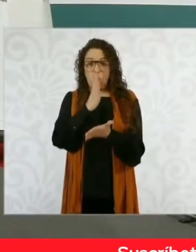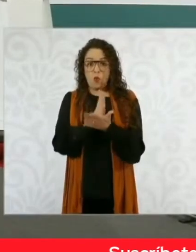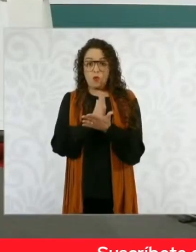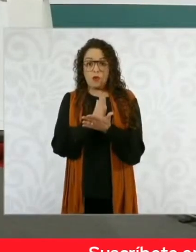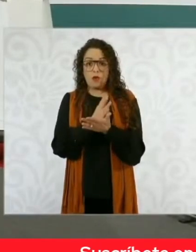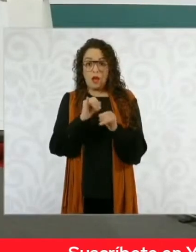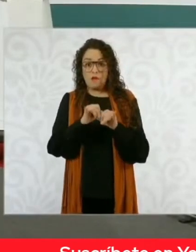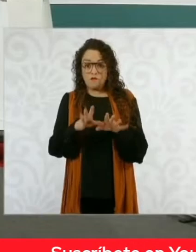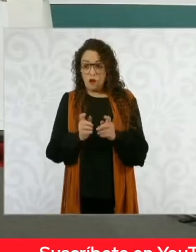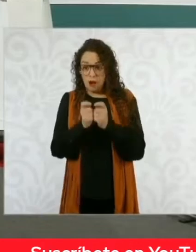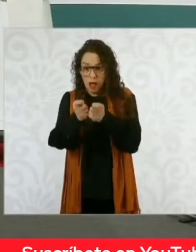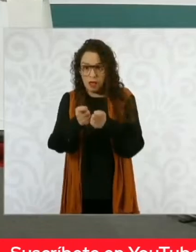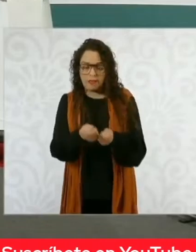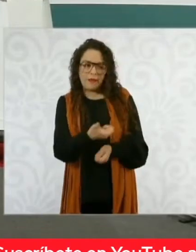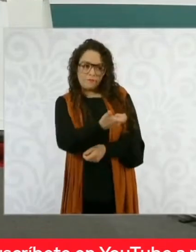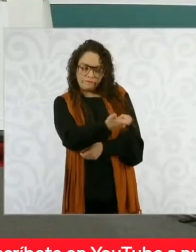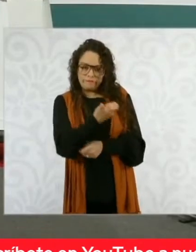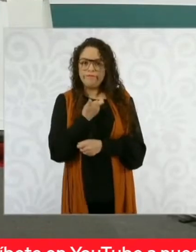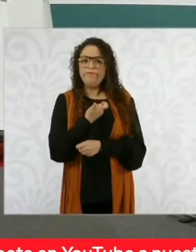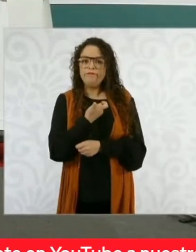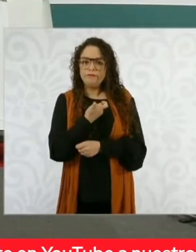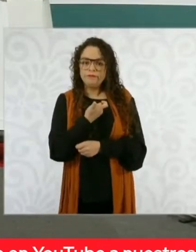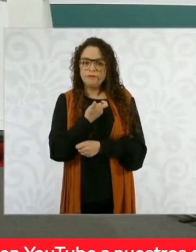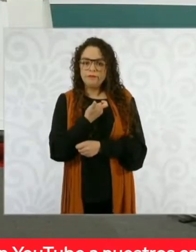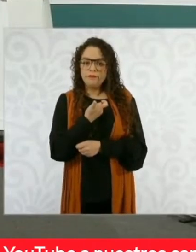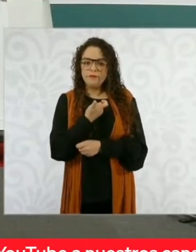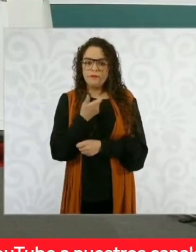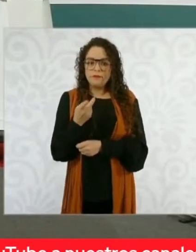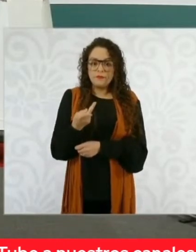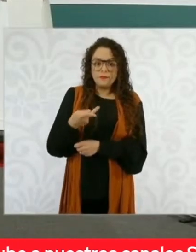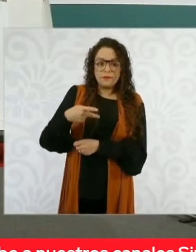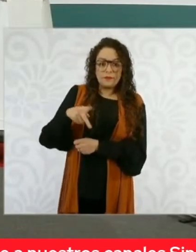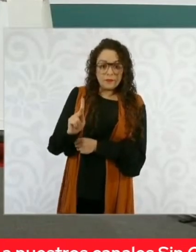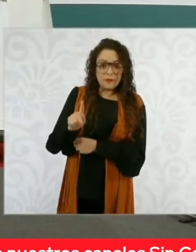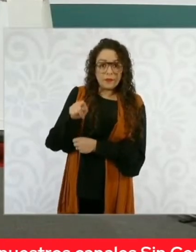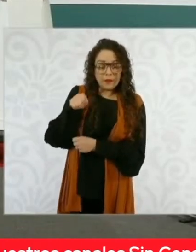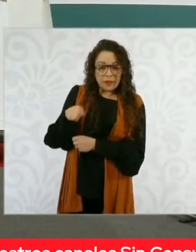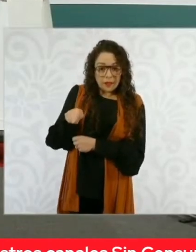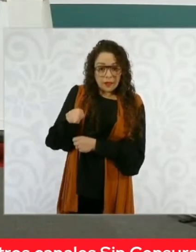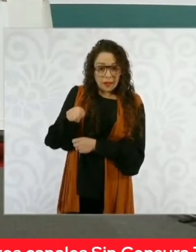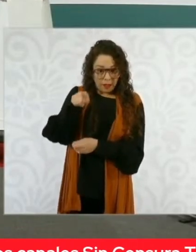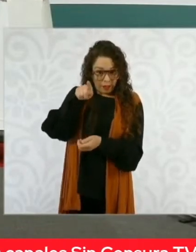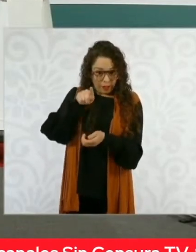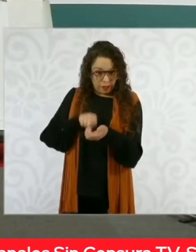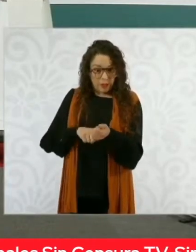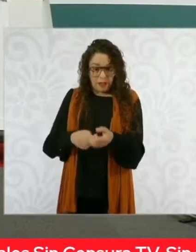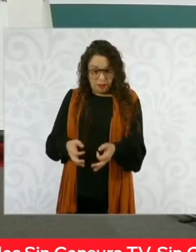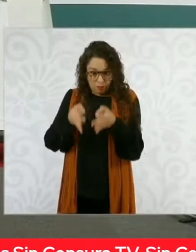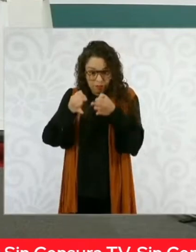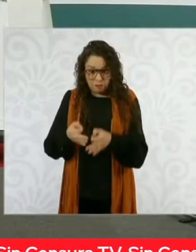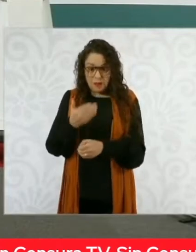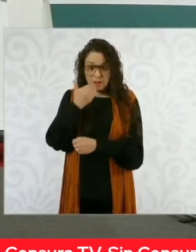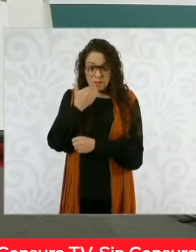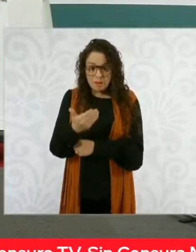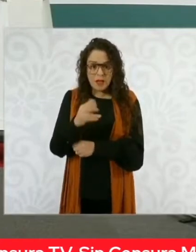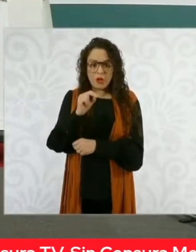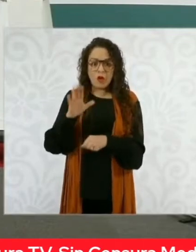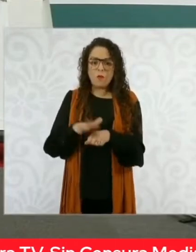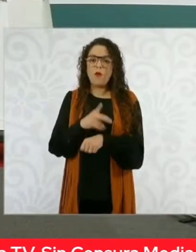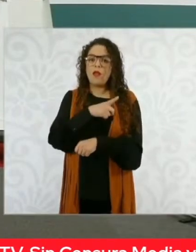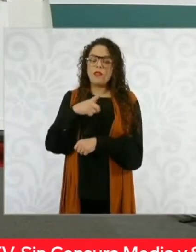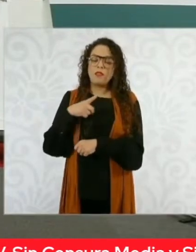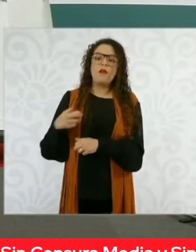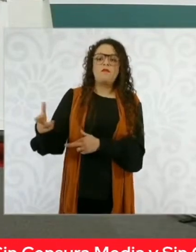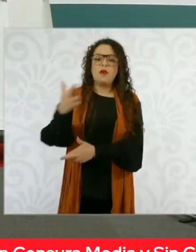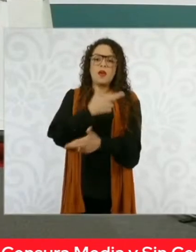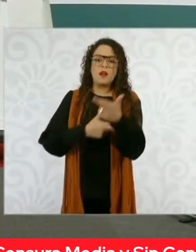pero ese ingreso no debe ser calificado como una utilidad toda vez que se debe reintegrar al ahorro de los